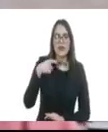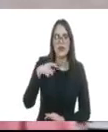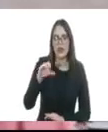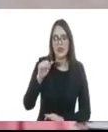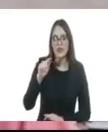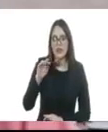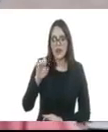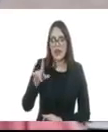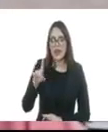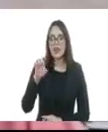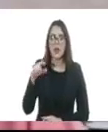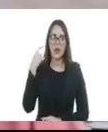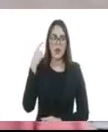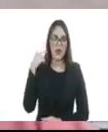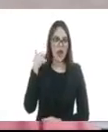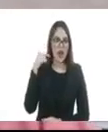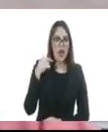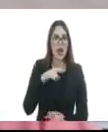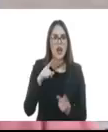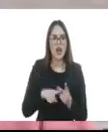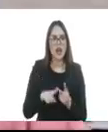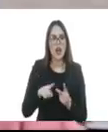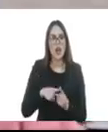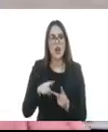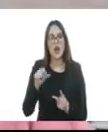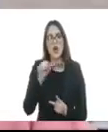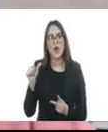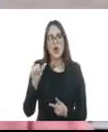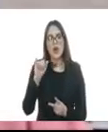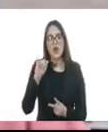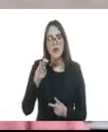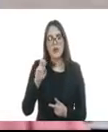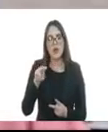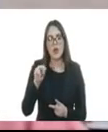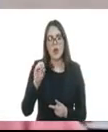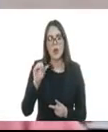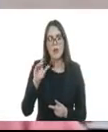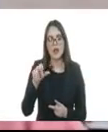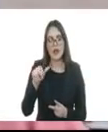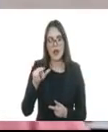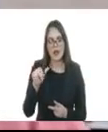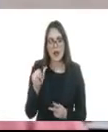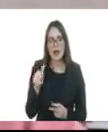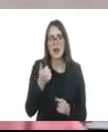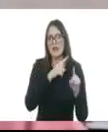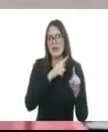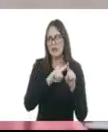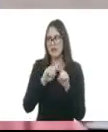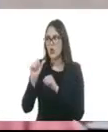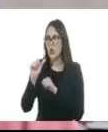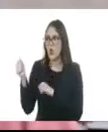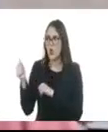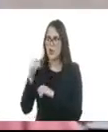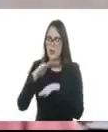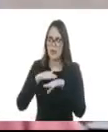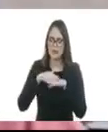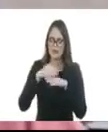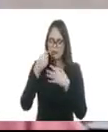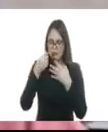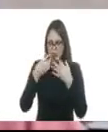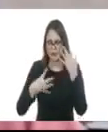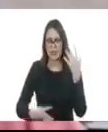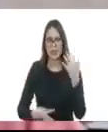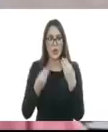Iberoamericana, la Fundación Rincón Gallardo, entre otras. Así es que muchas gracias a todas